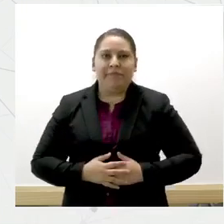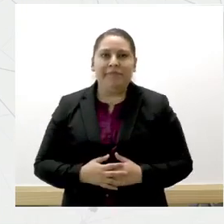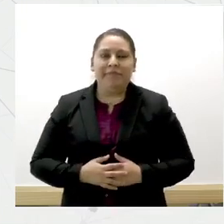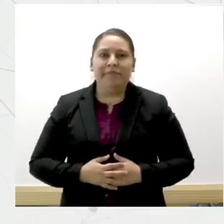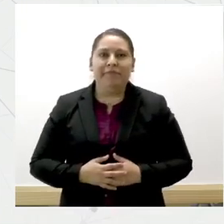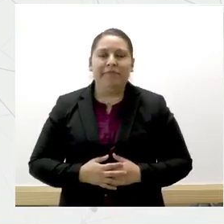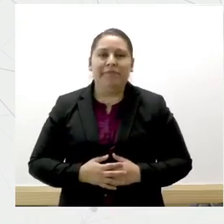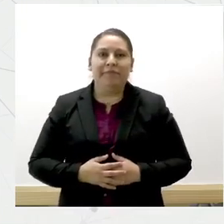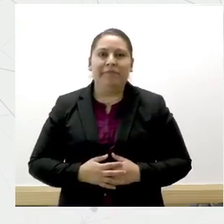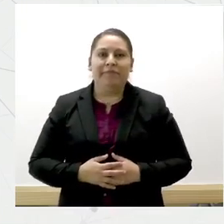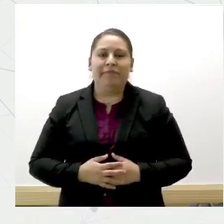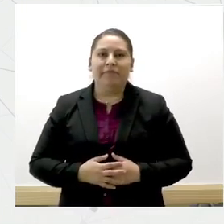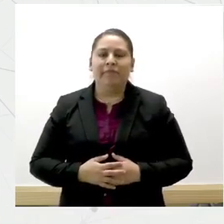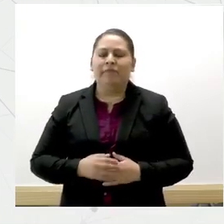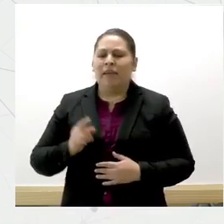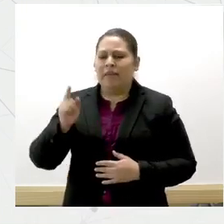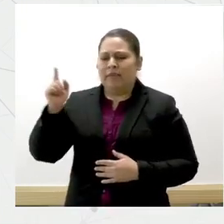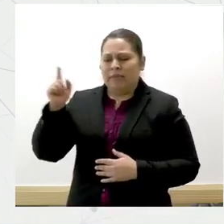Y cuando hablabas de